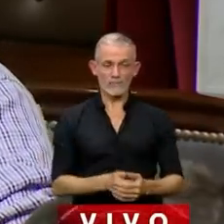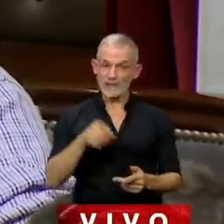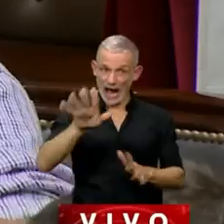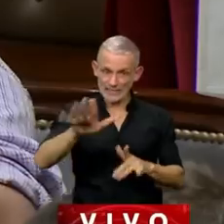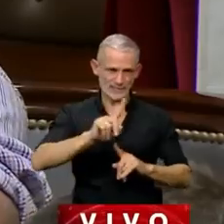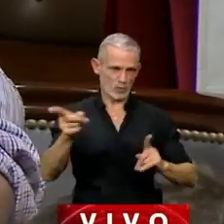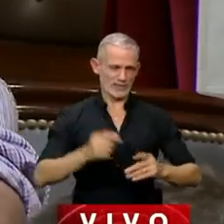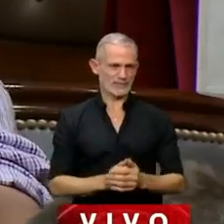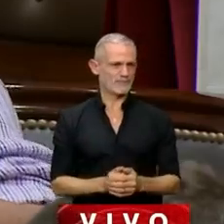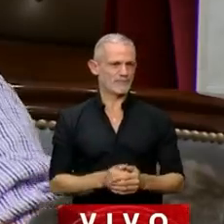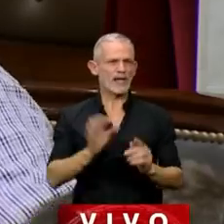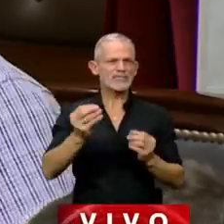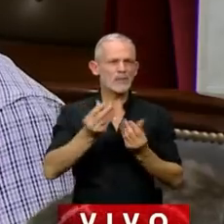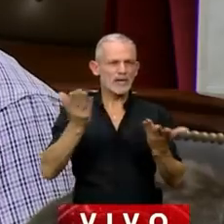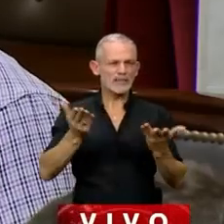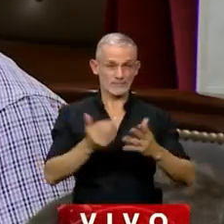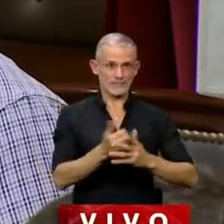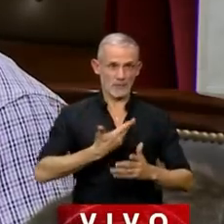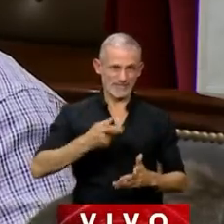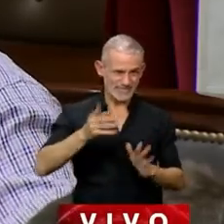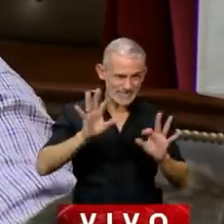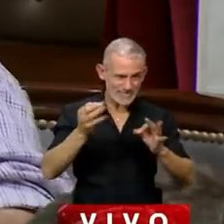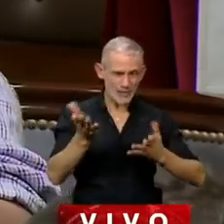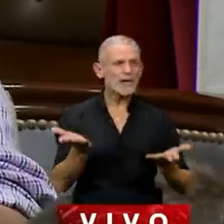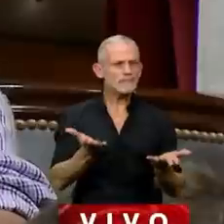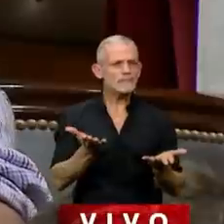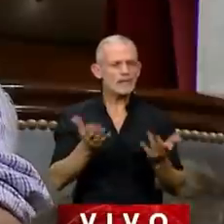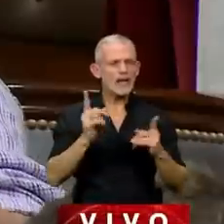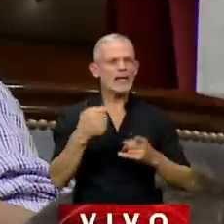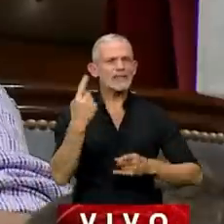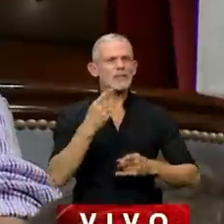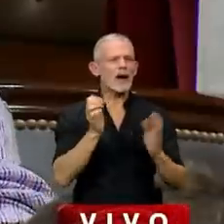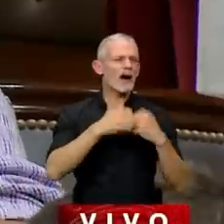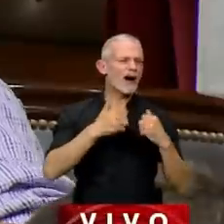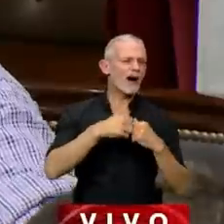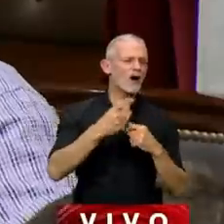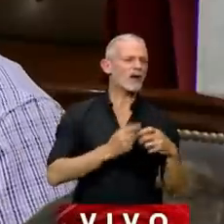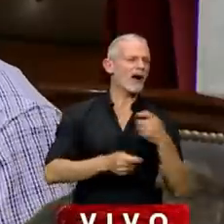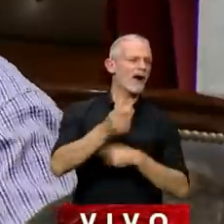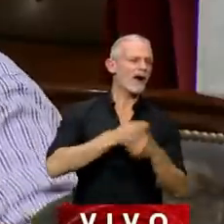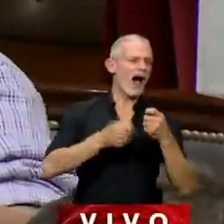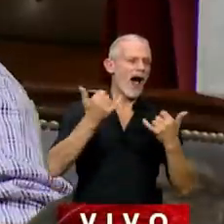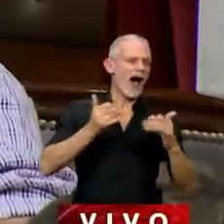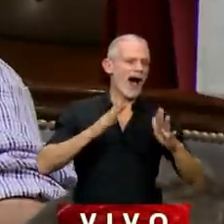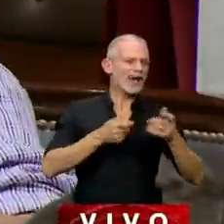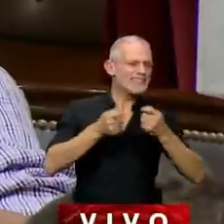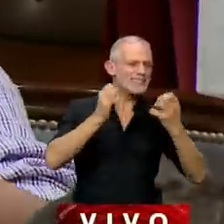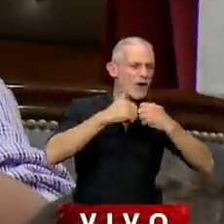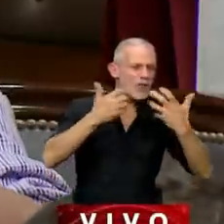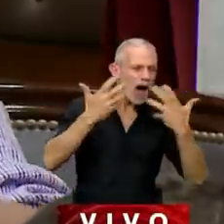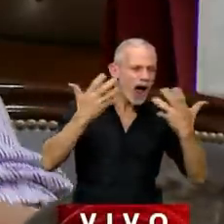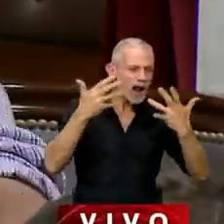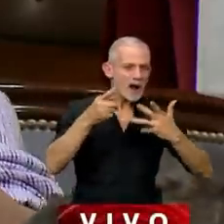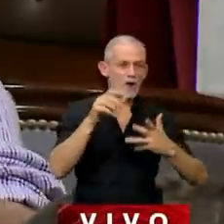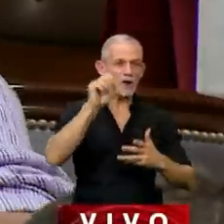así. ¿Sabe qué, señora presidenta? También esconde una maniobra